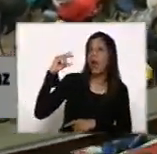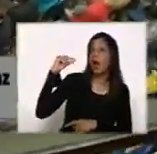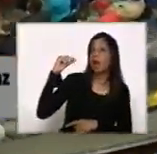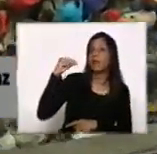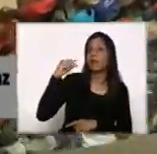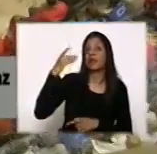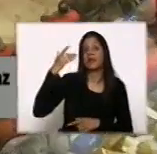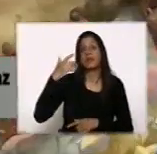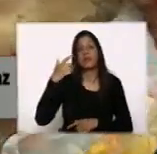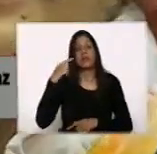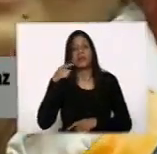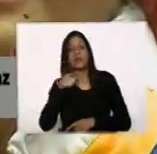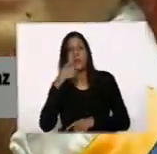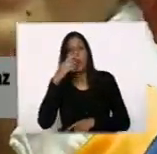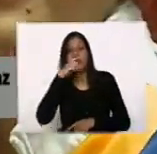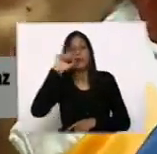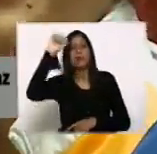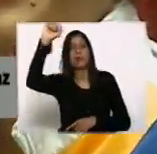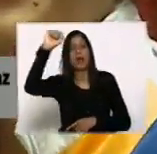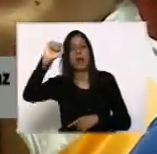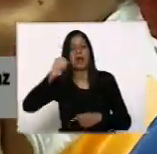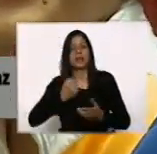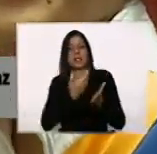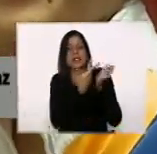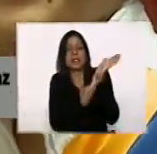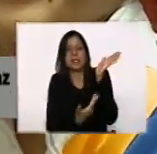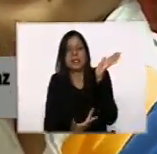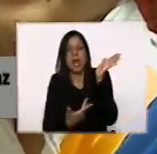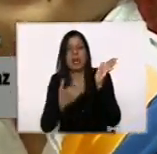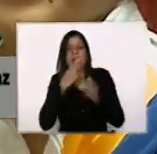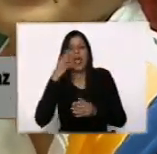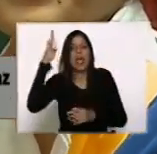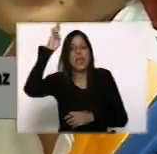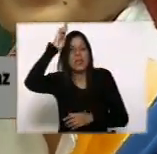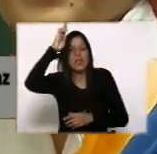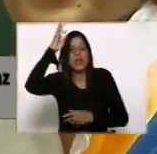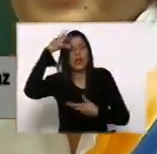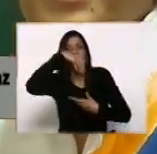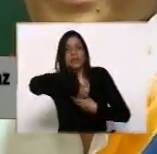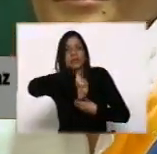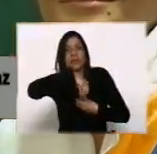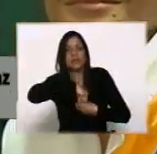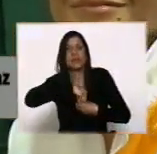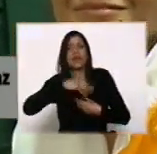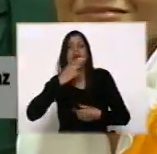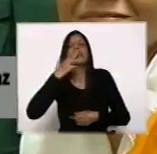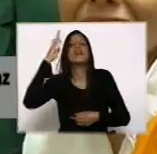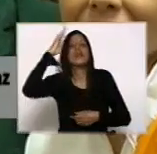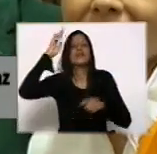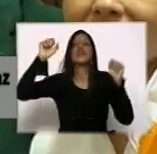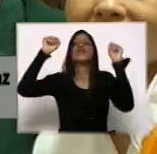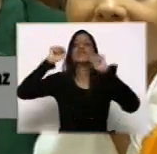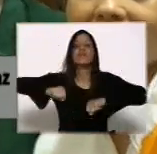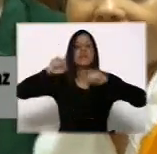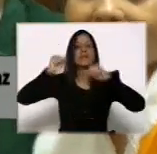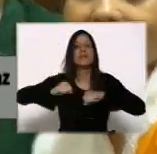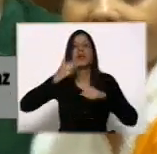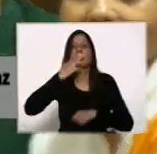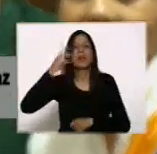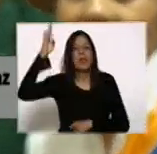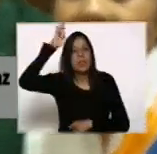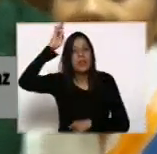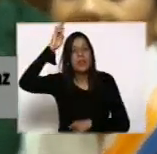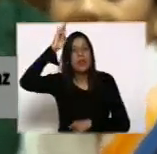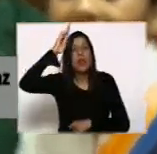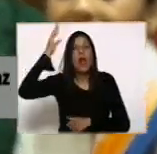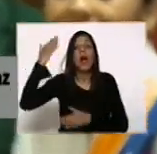Nicolás tiene sangre indígena. Claro que sí, él es un indígena. Él es posiblemente